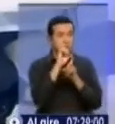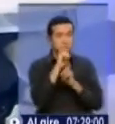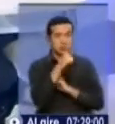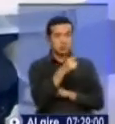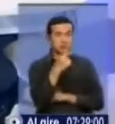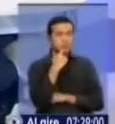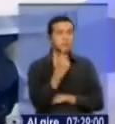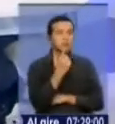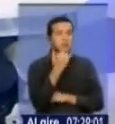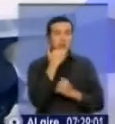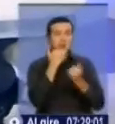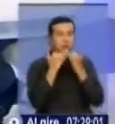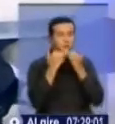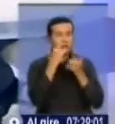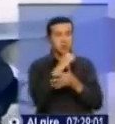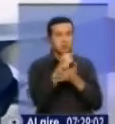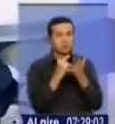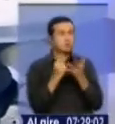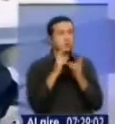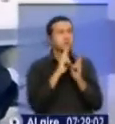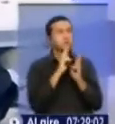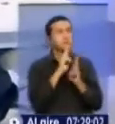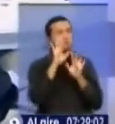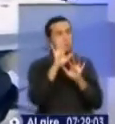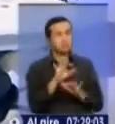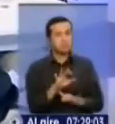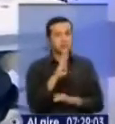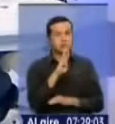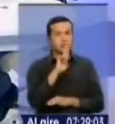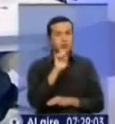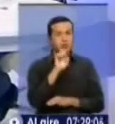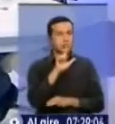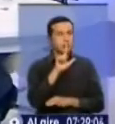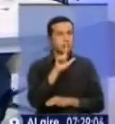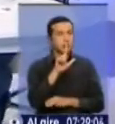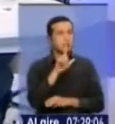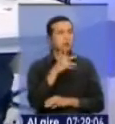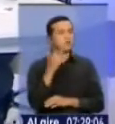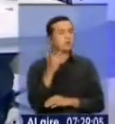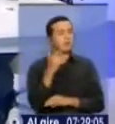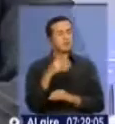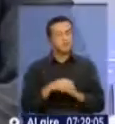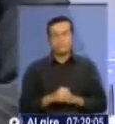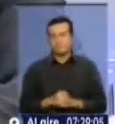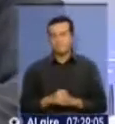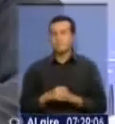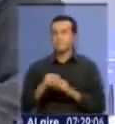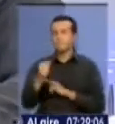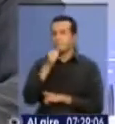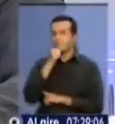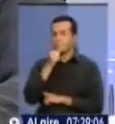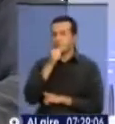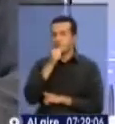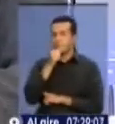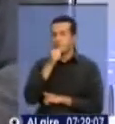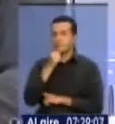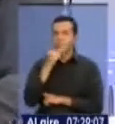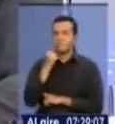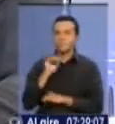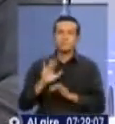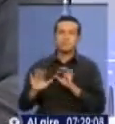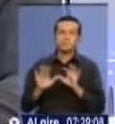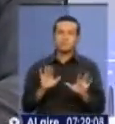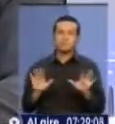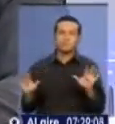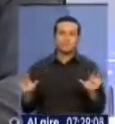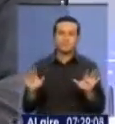señalar estados vacíos que se dan te contestó el secretario carlos bernal ayer bueno ese tipo de entrevistas son las que se evitan porque